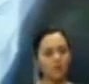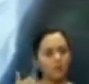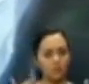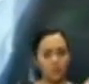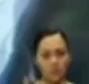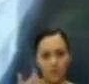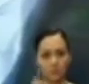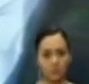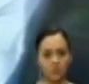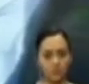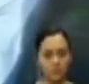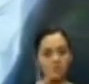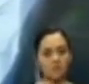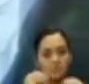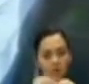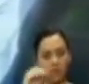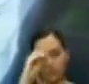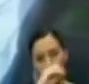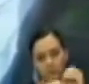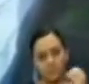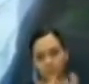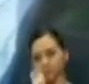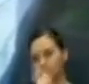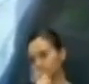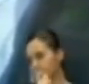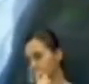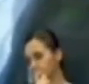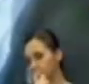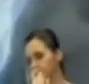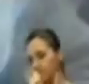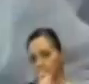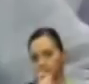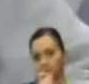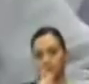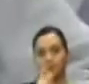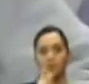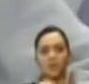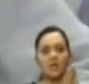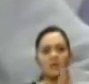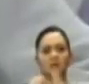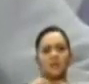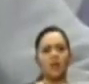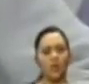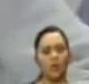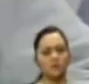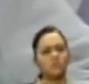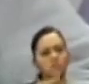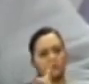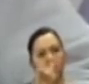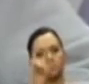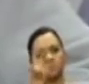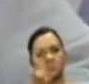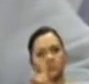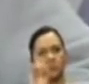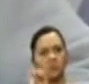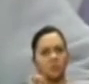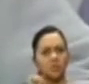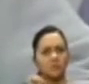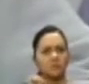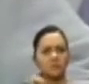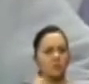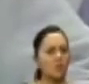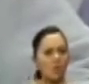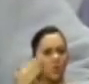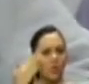entusiastas. Observaciones, ¿no? No sé si están aquí los representantes del Ministerio de Educación. ¿Qué hacen los chicos? Creo que eran